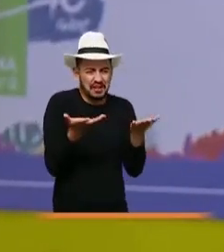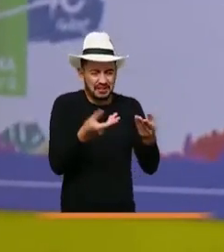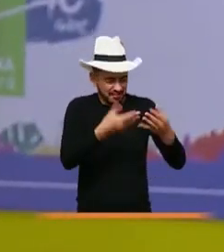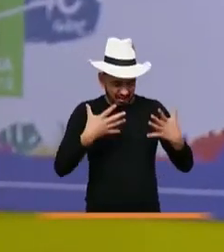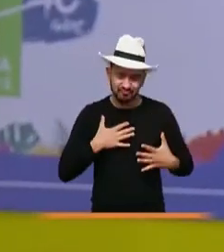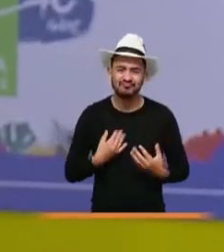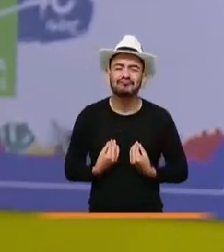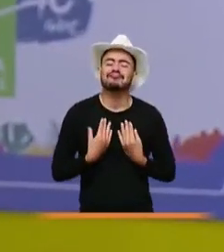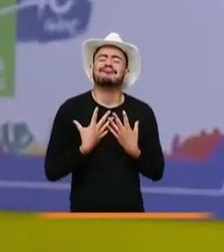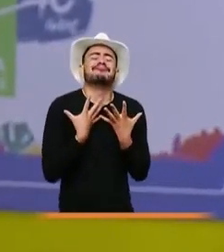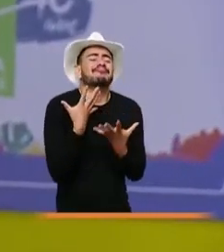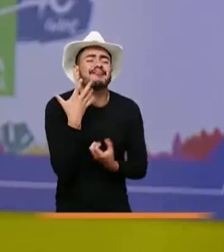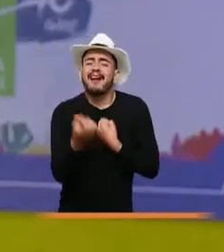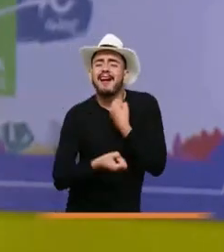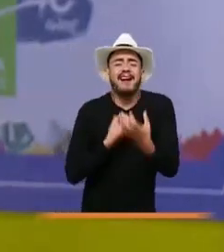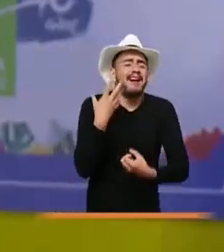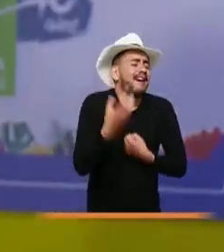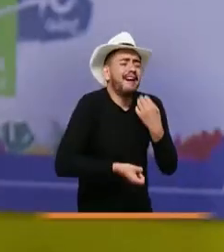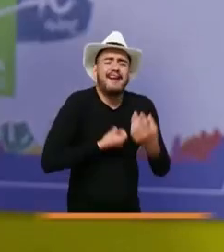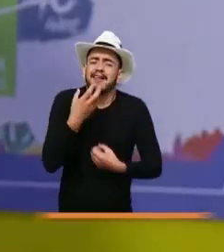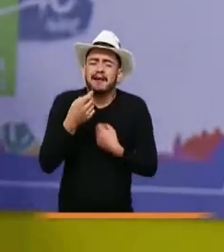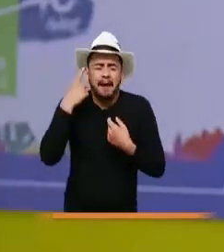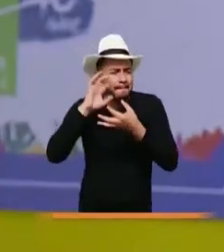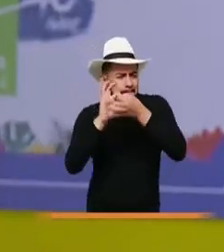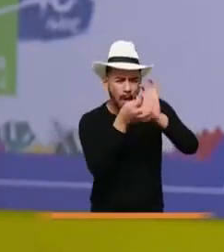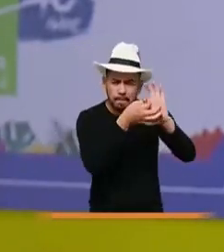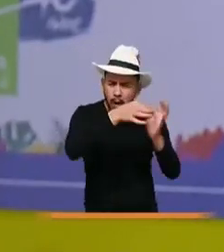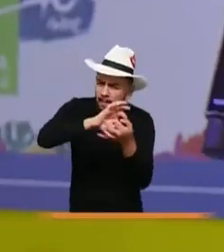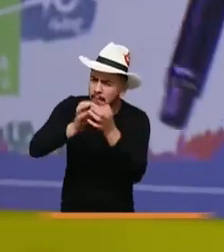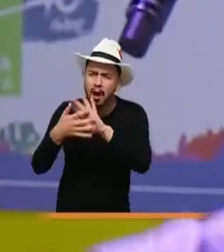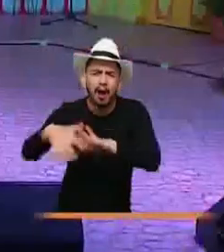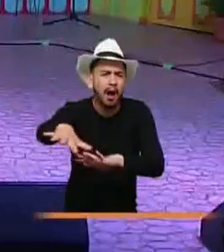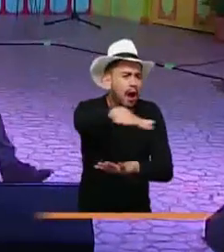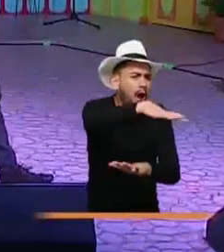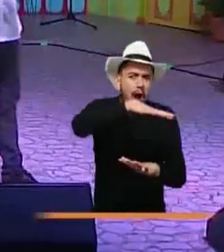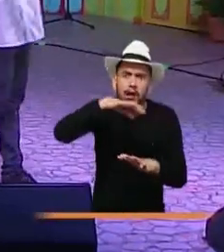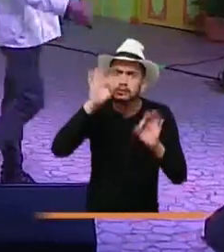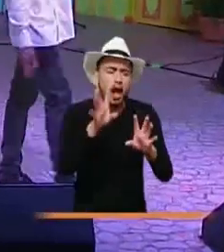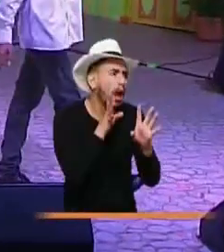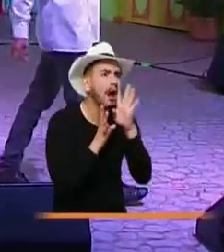que me remito nada hoy al público lo impacta